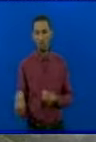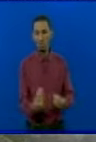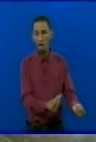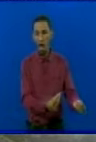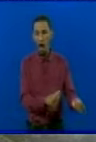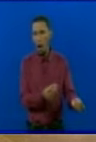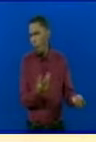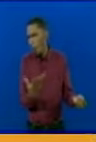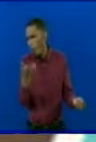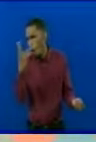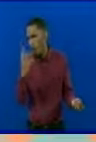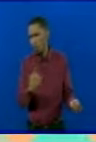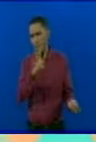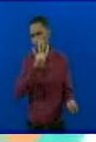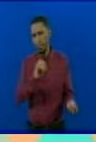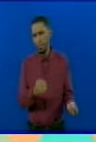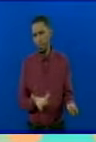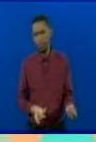Nos satisface.